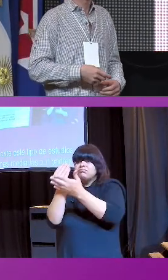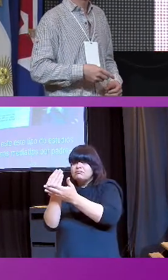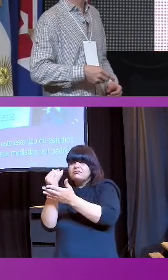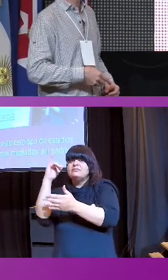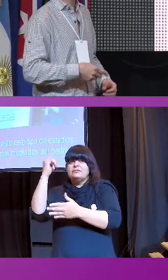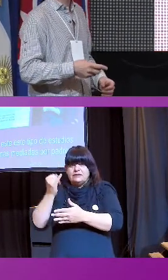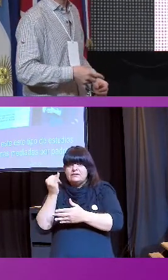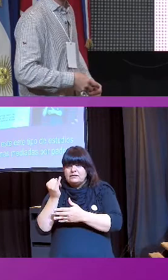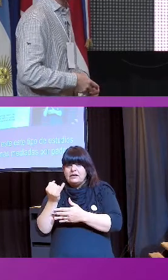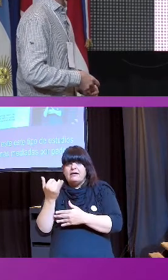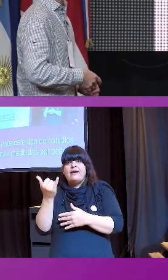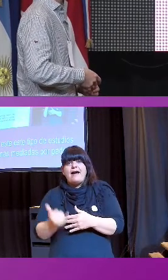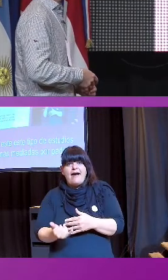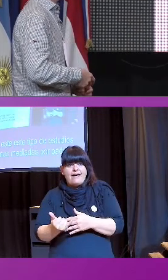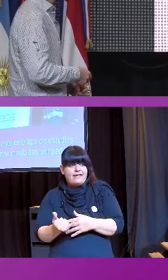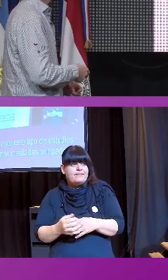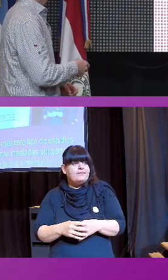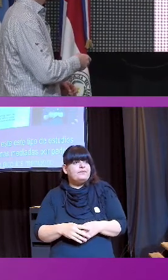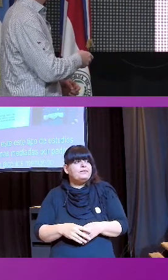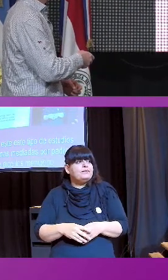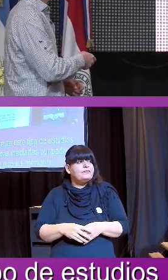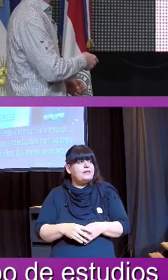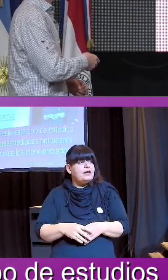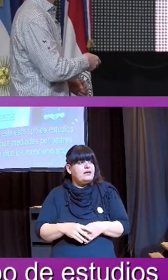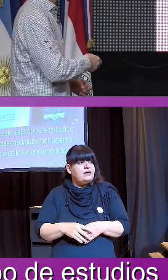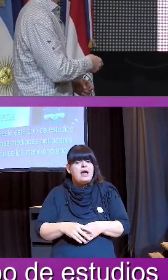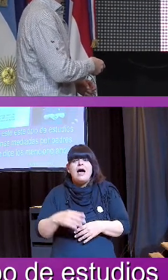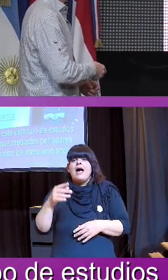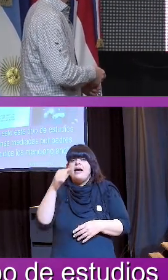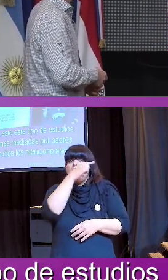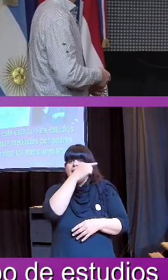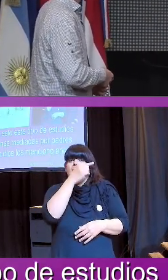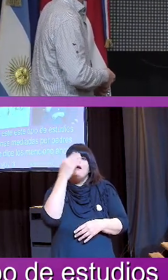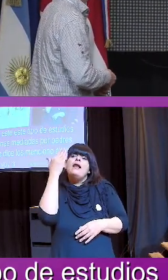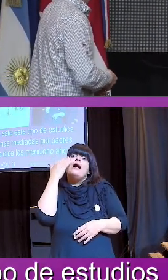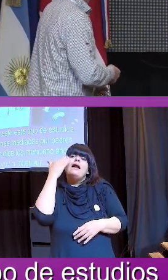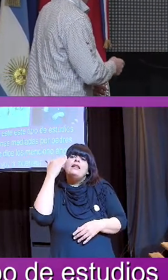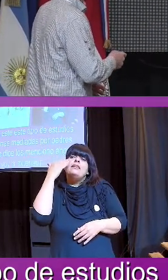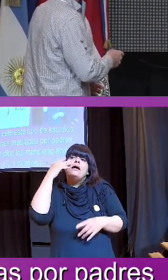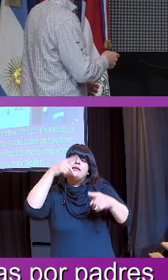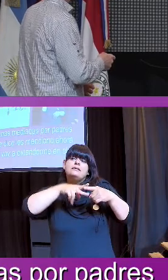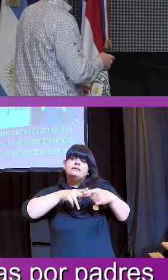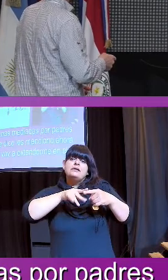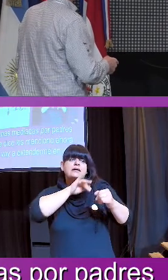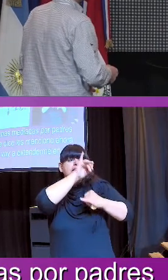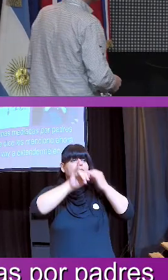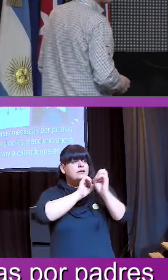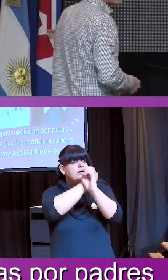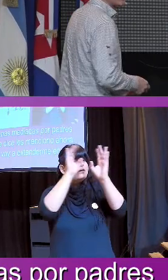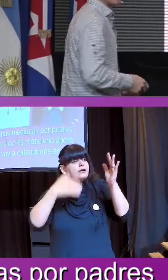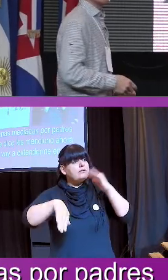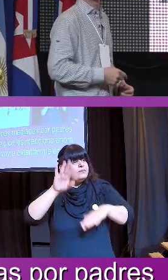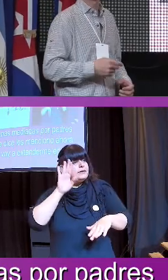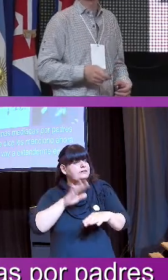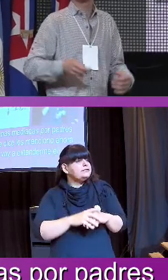a hablar de eso. Hoy se los menciono, ahora nada más al final y a la tarde voy a extenderme en el taller. Muy bien. Vamos a